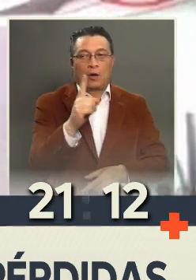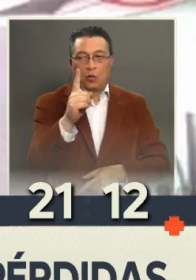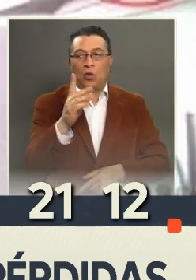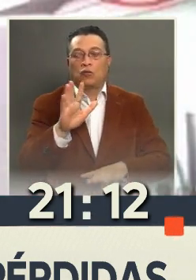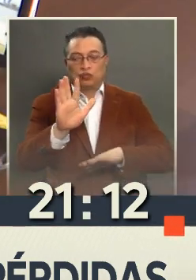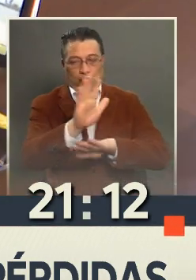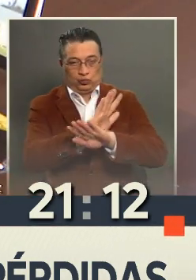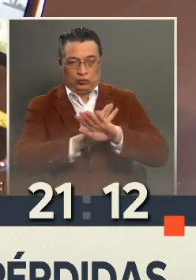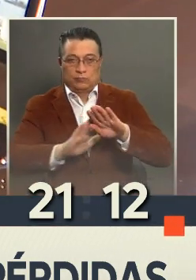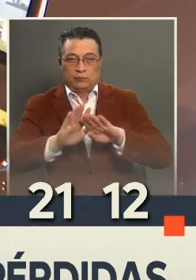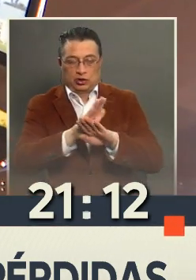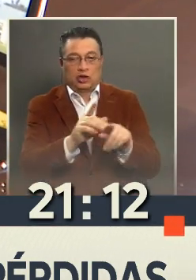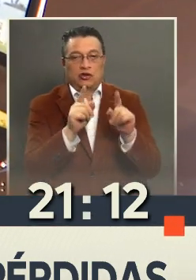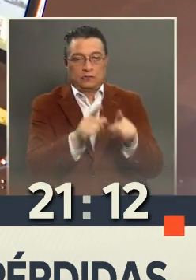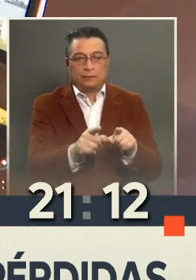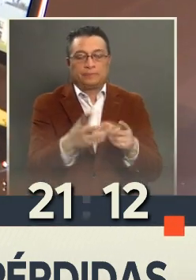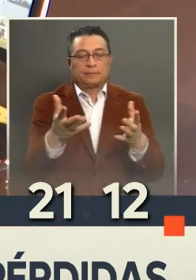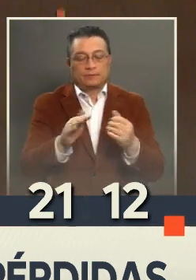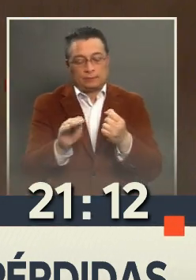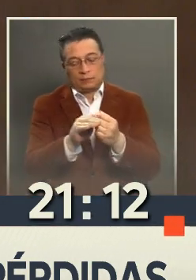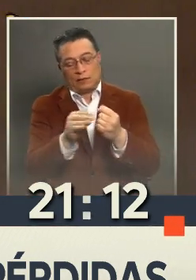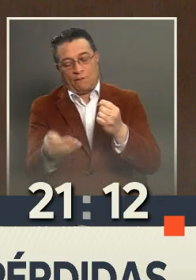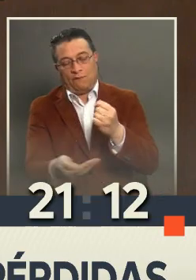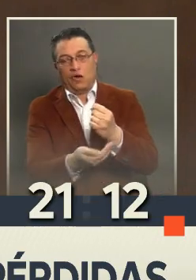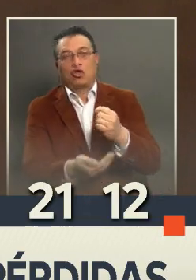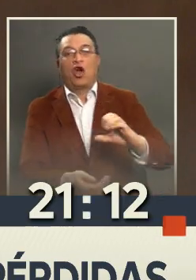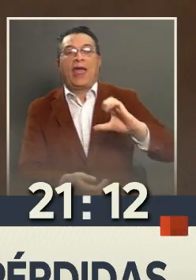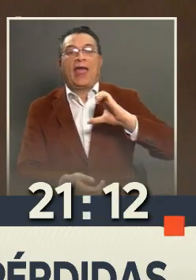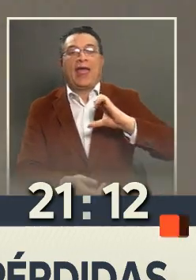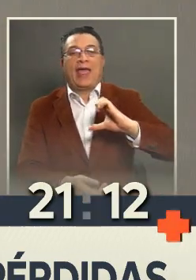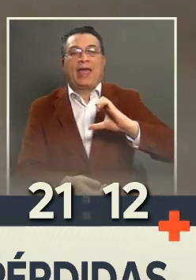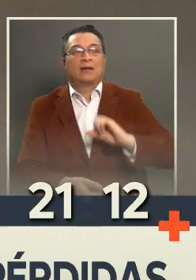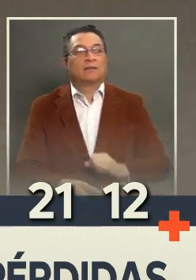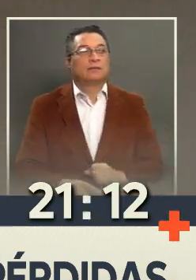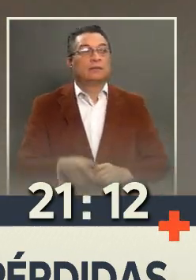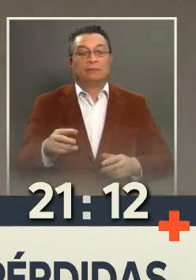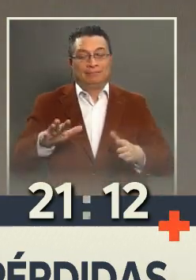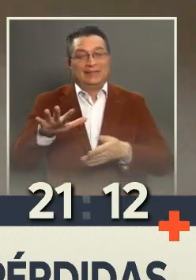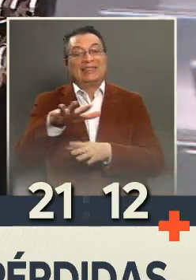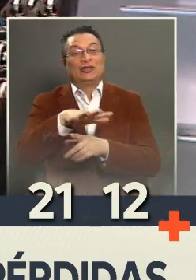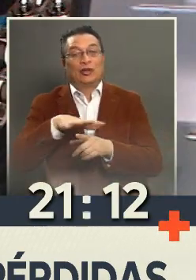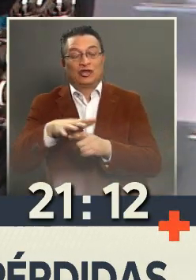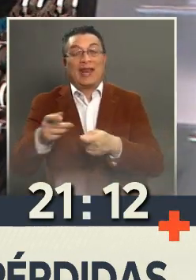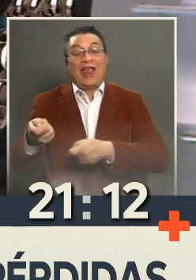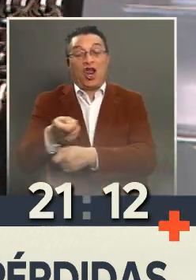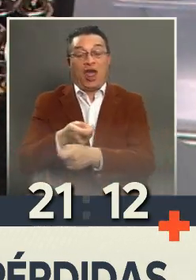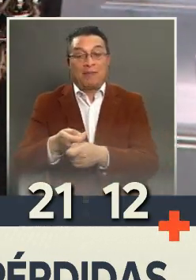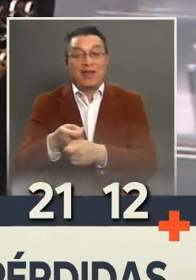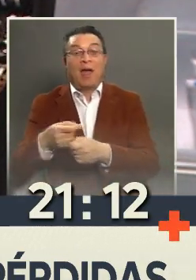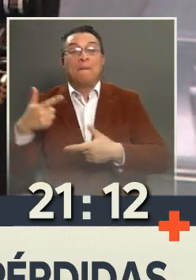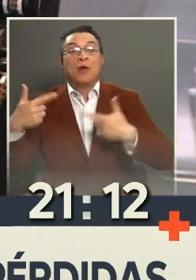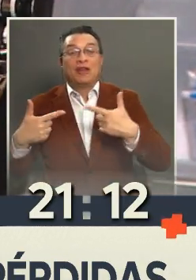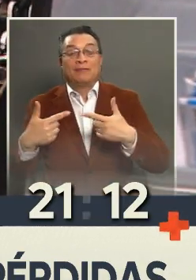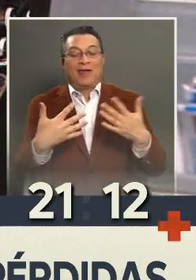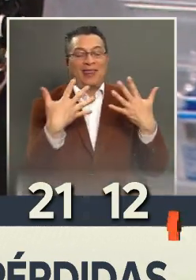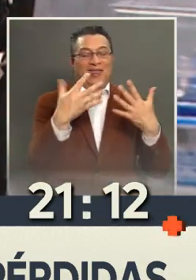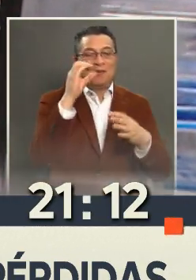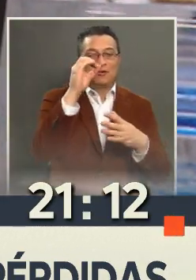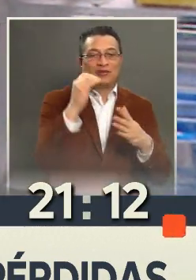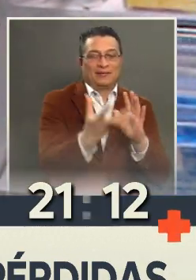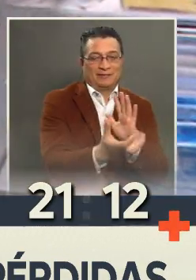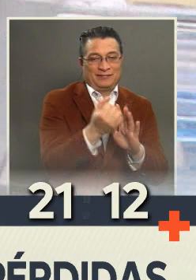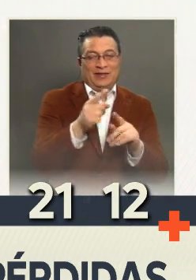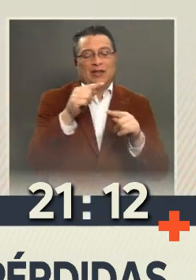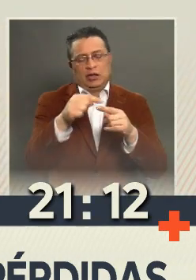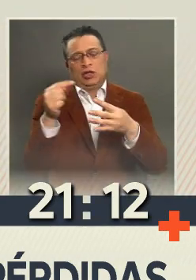protección para los fondos E. La situación económica y política, los retiros del 10%, entre otros factores, han hecho